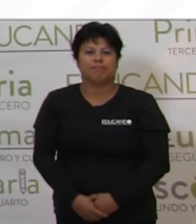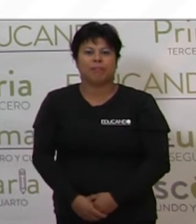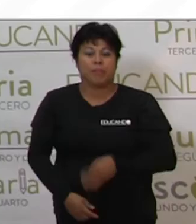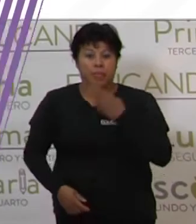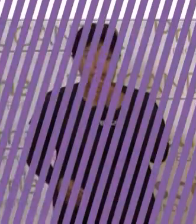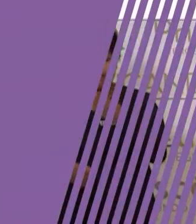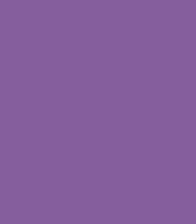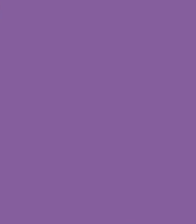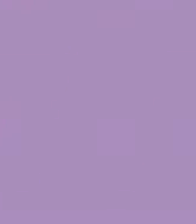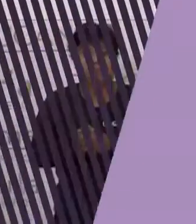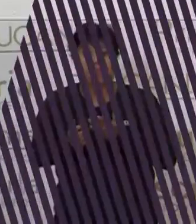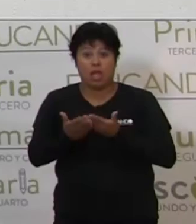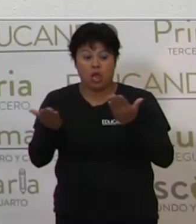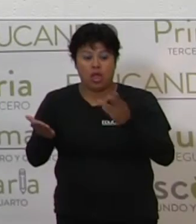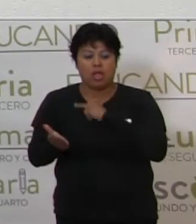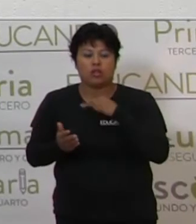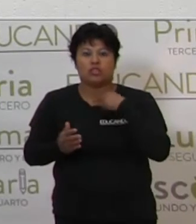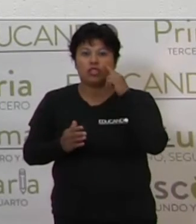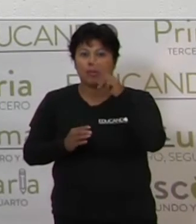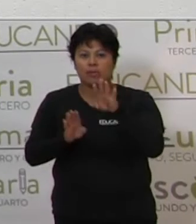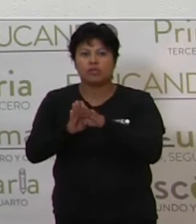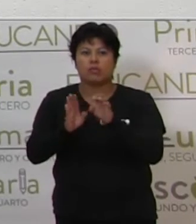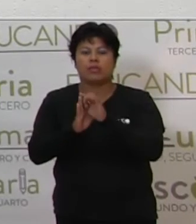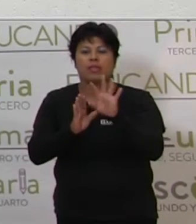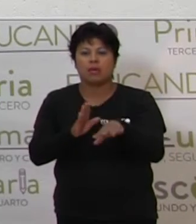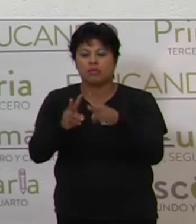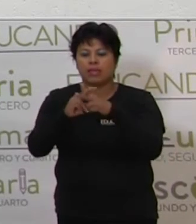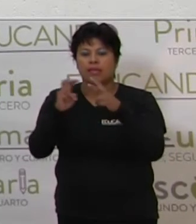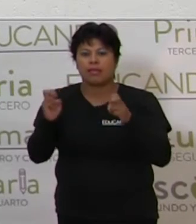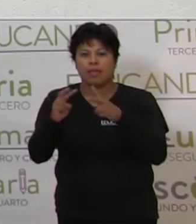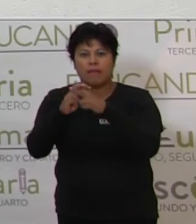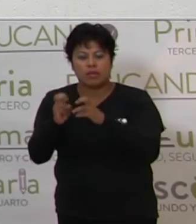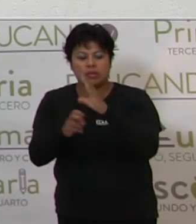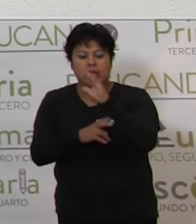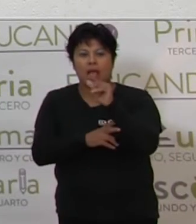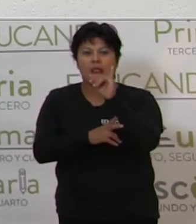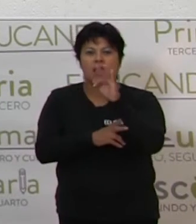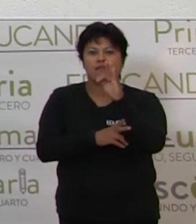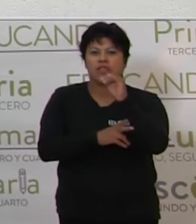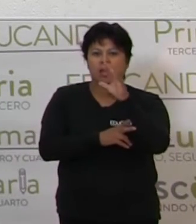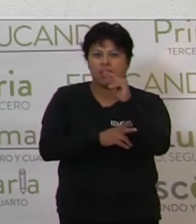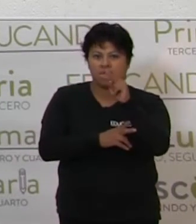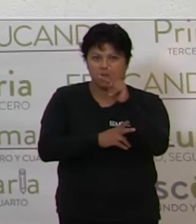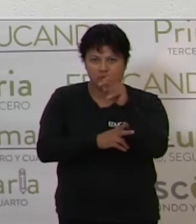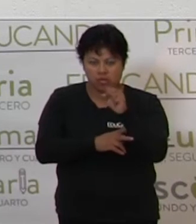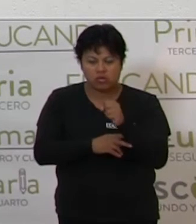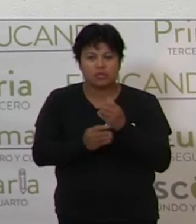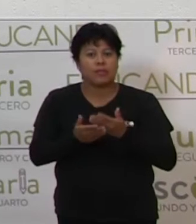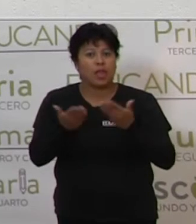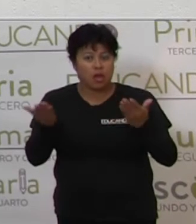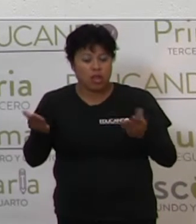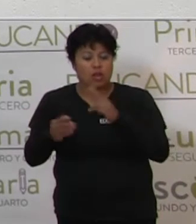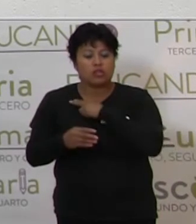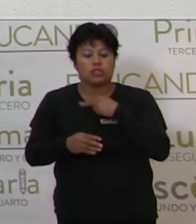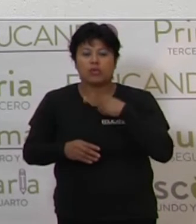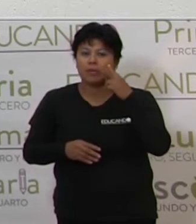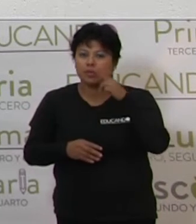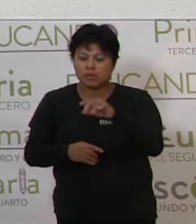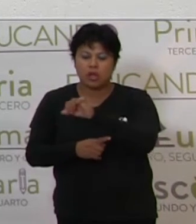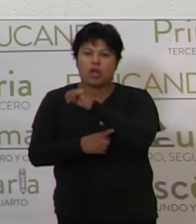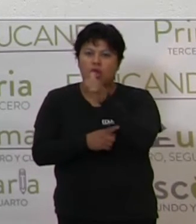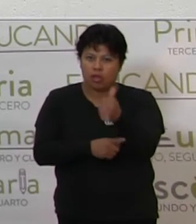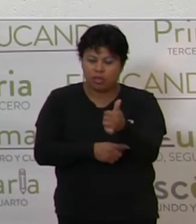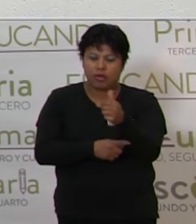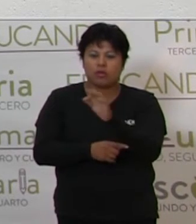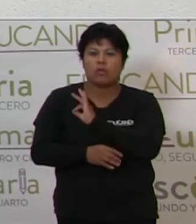Muy bien, ahora que ya vimos algunos ejemplos de los adjetivos calificativos, ahora vamos a ver el otro